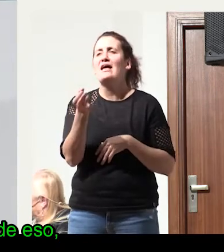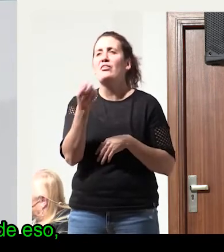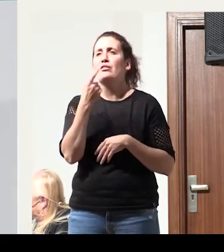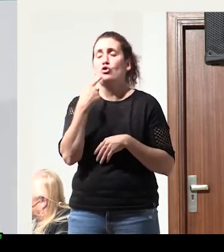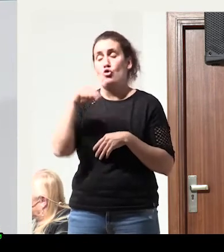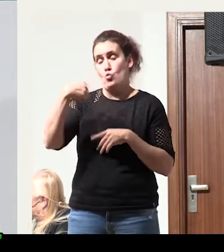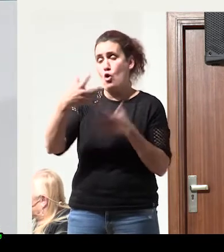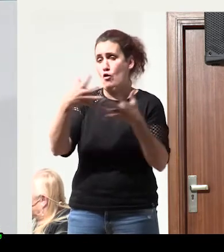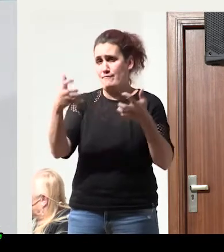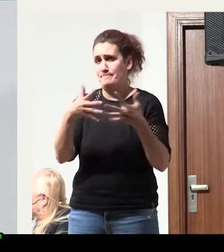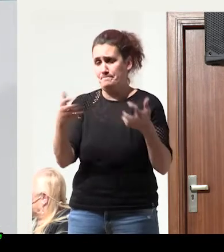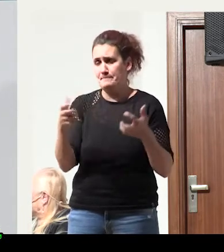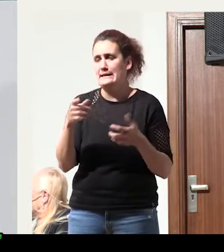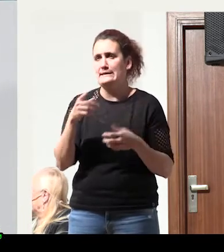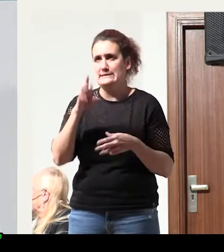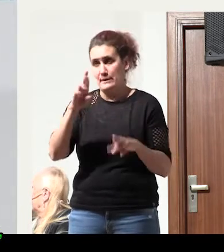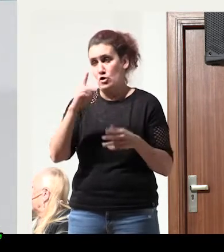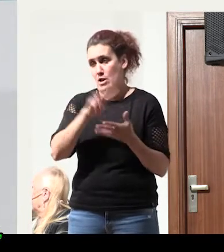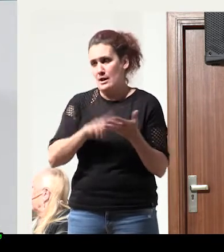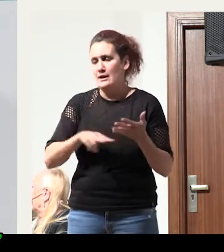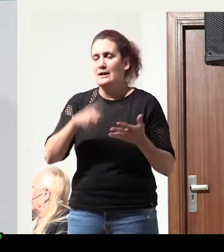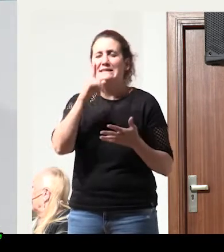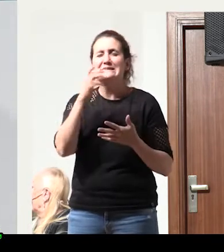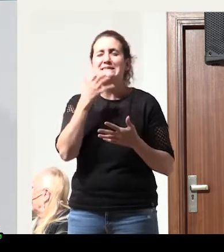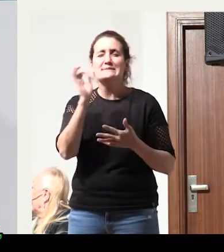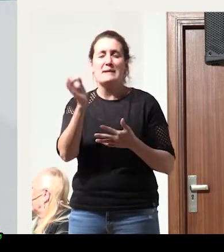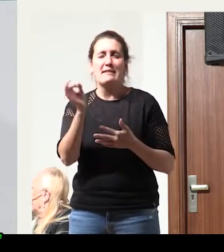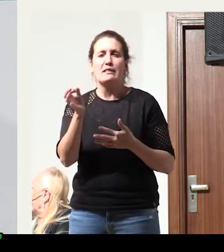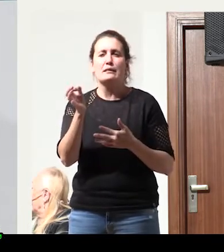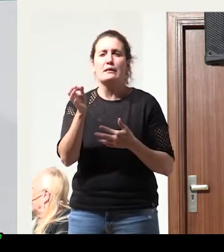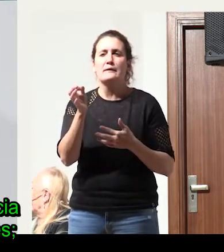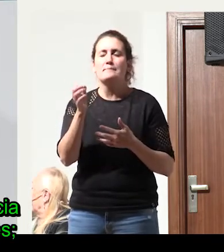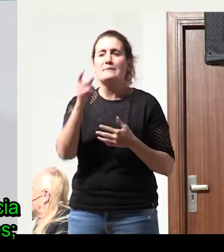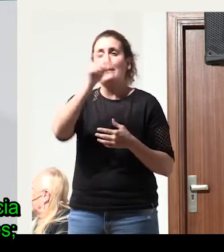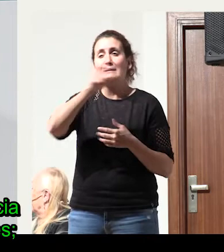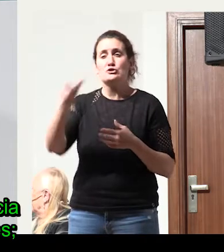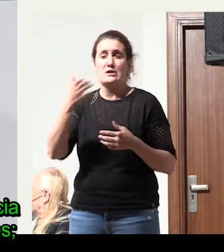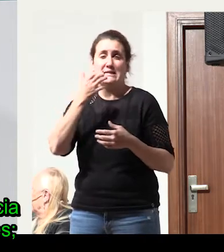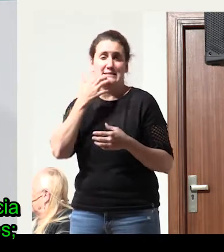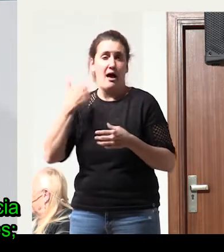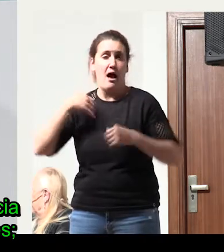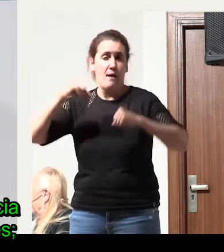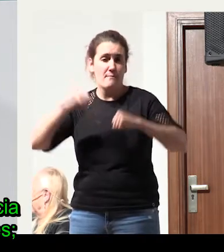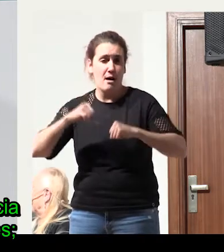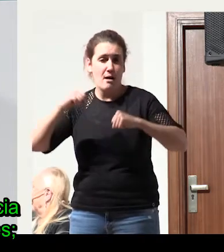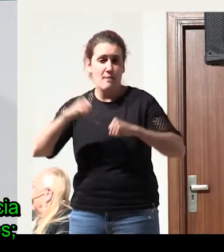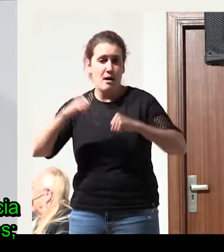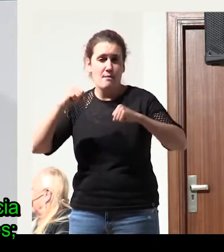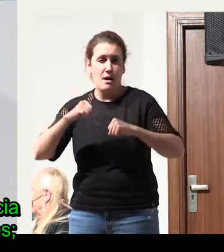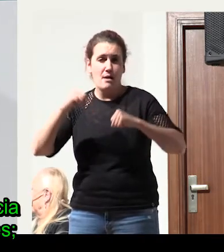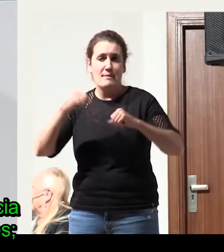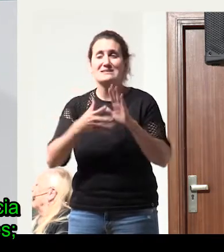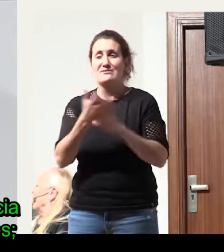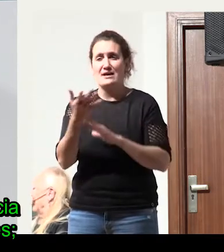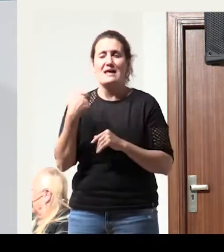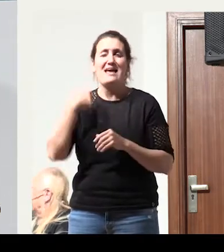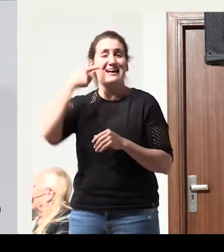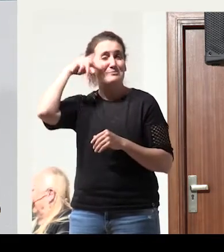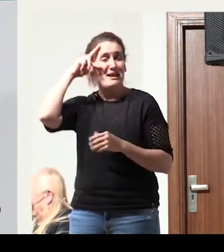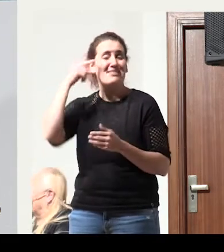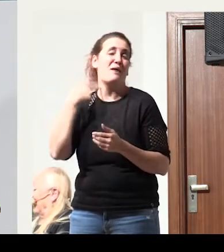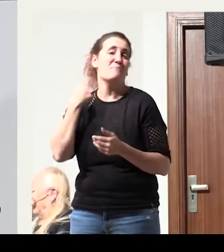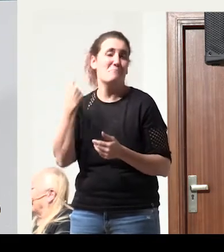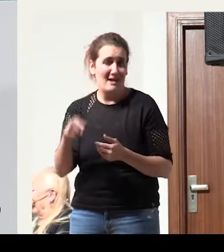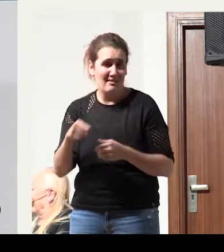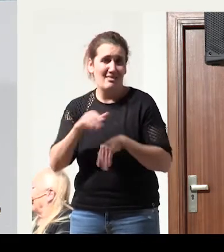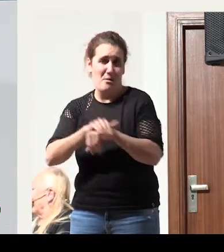leer eso, sí que es verdad que también la gente, a medida que envejecemos, también tenemos la experiencia de la pérdida de las amistades, ¿no? Puede ser